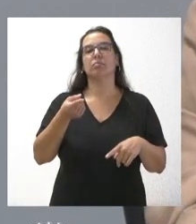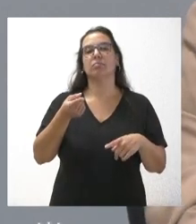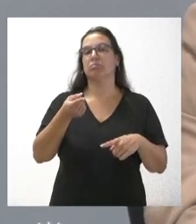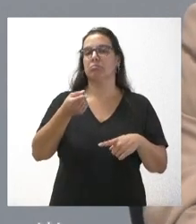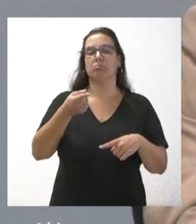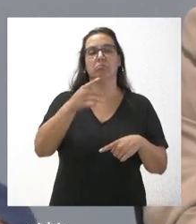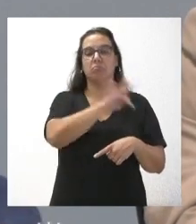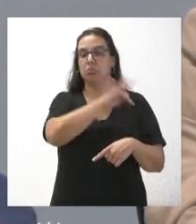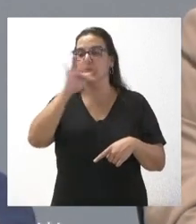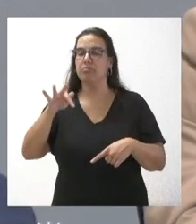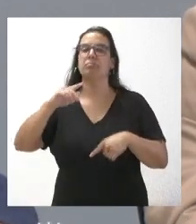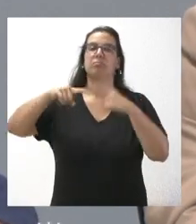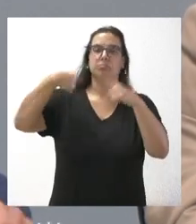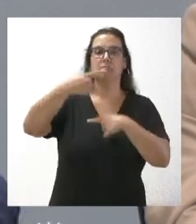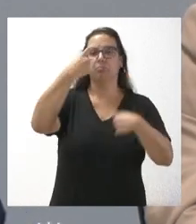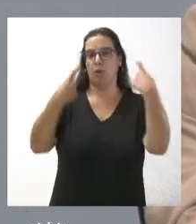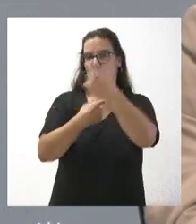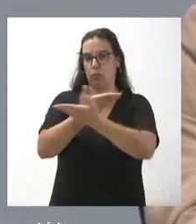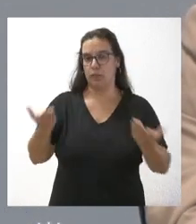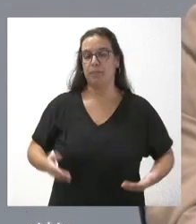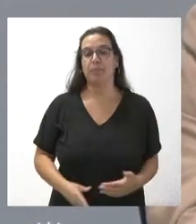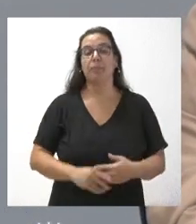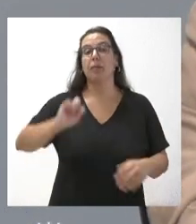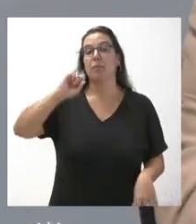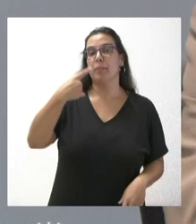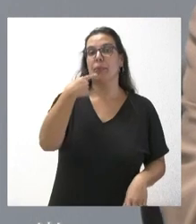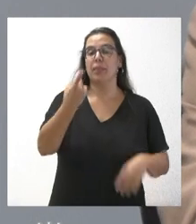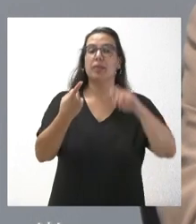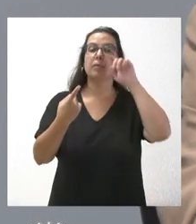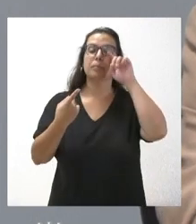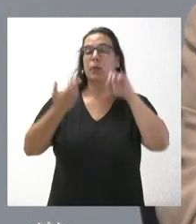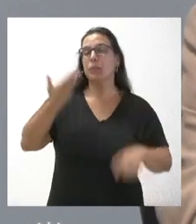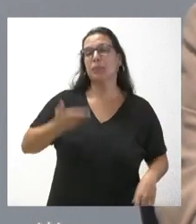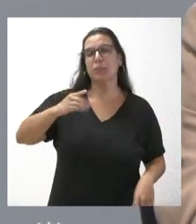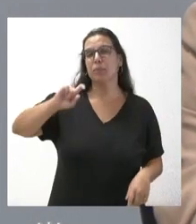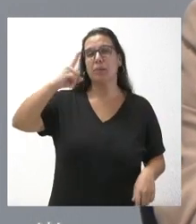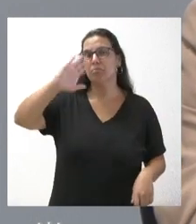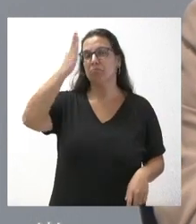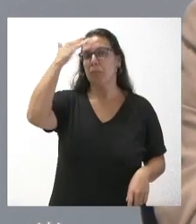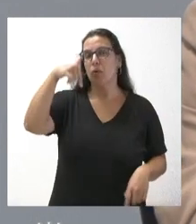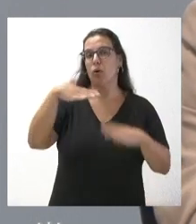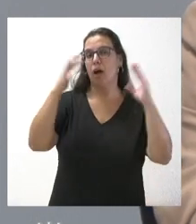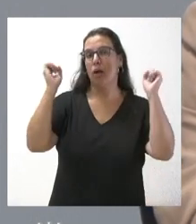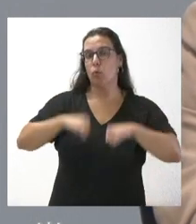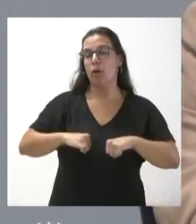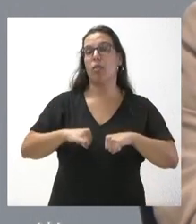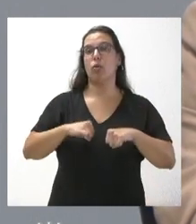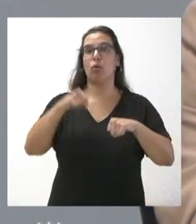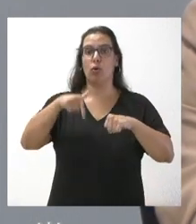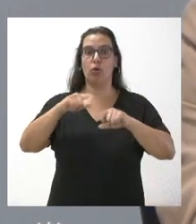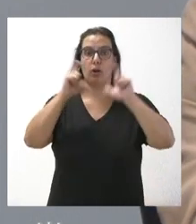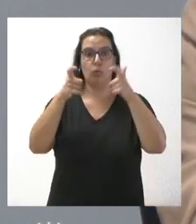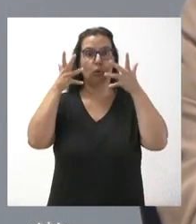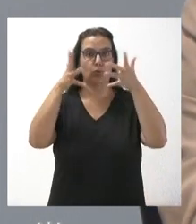para todo aquello que estimen oportuno. En primer lugar, señalarles que el bloque fundamental de los acuerdos de este Consejo